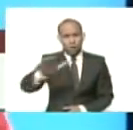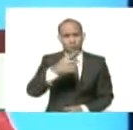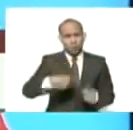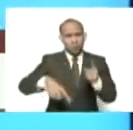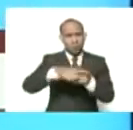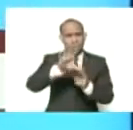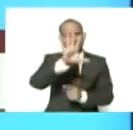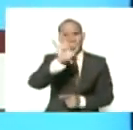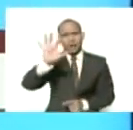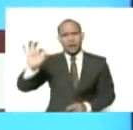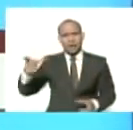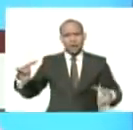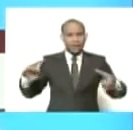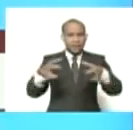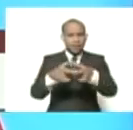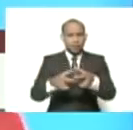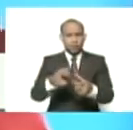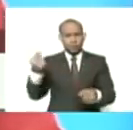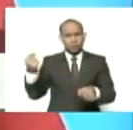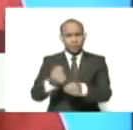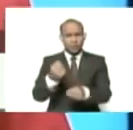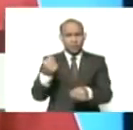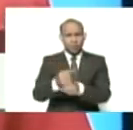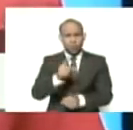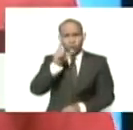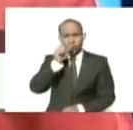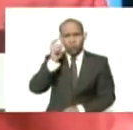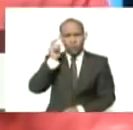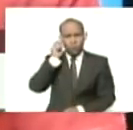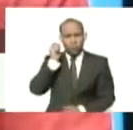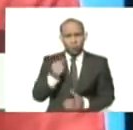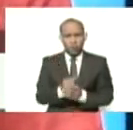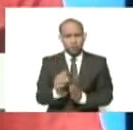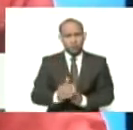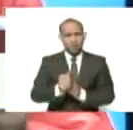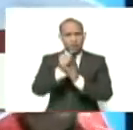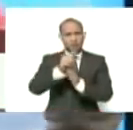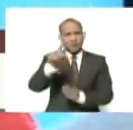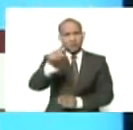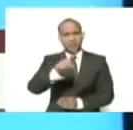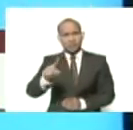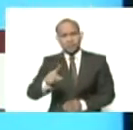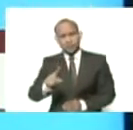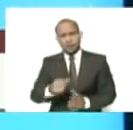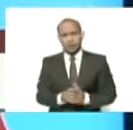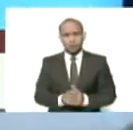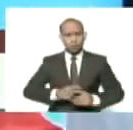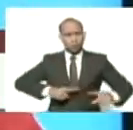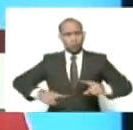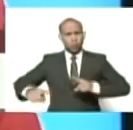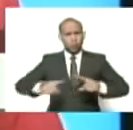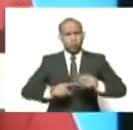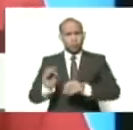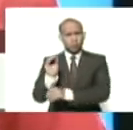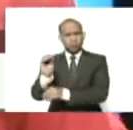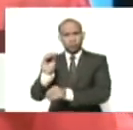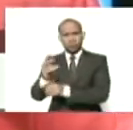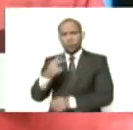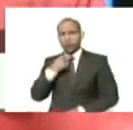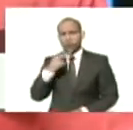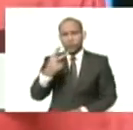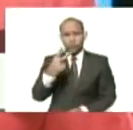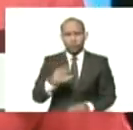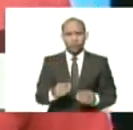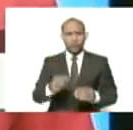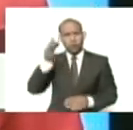500 reuniones de trabajadores y trabajadoras, líderes sindicales, delegados de prevención, voceros de los